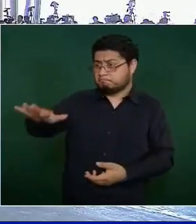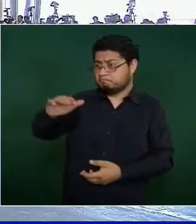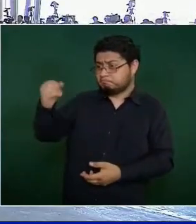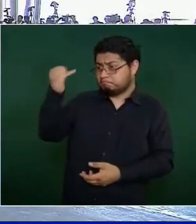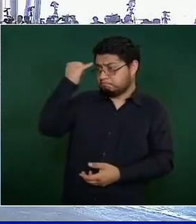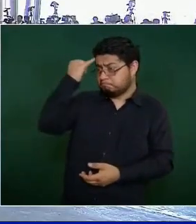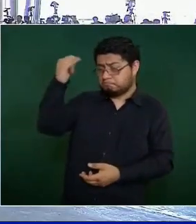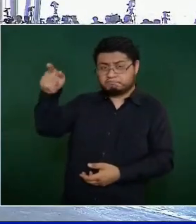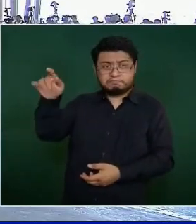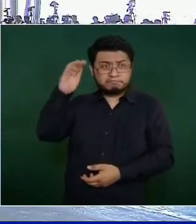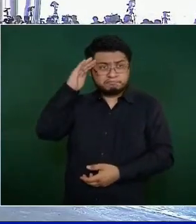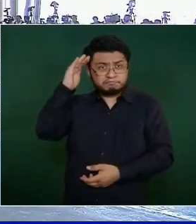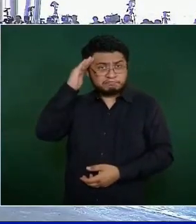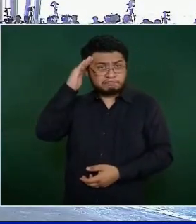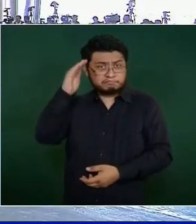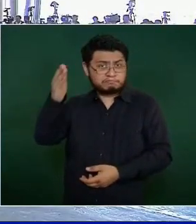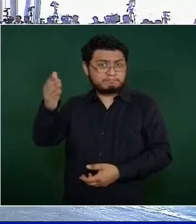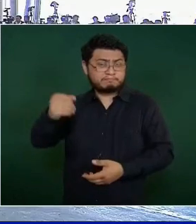muy